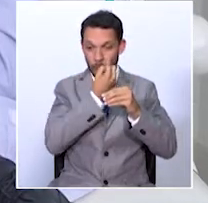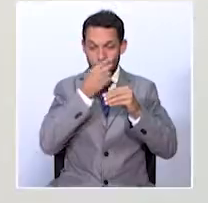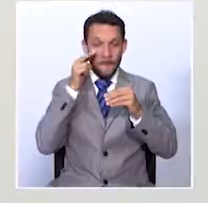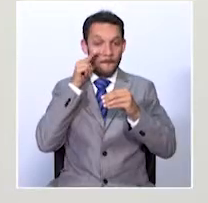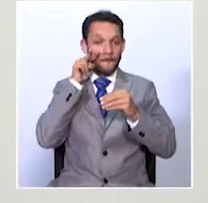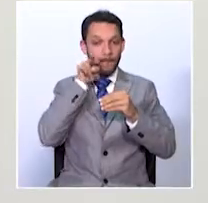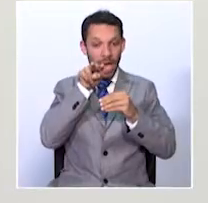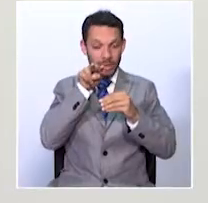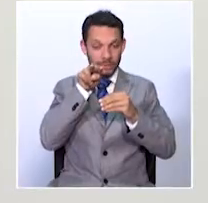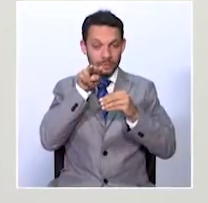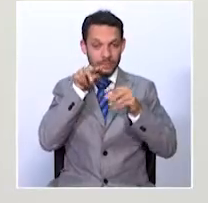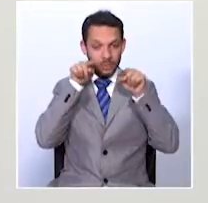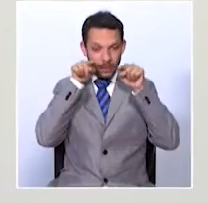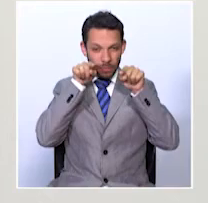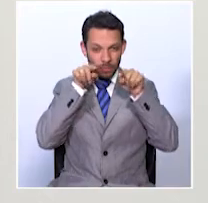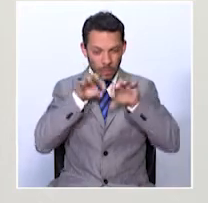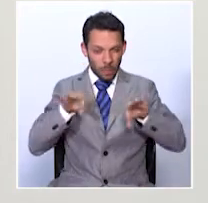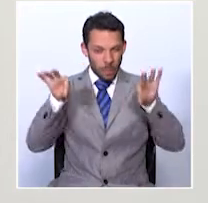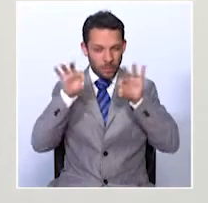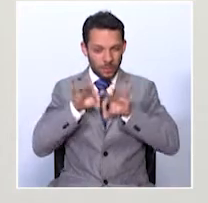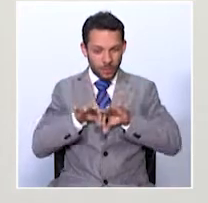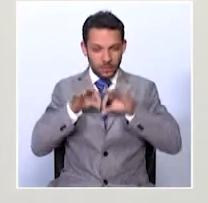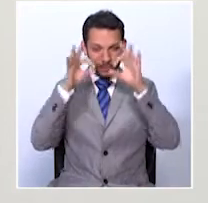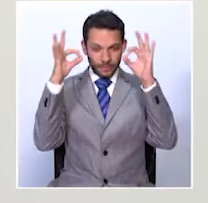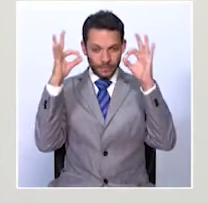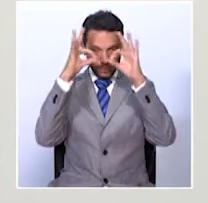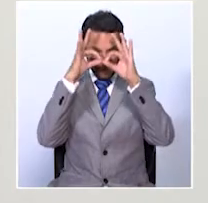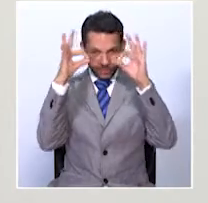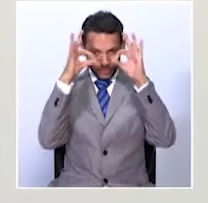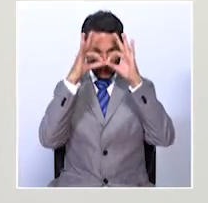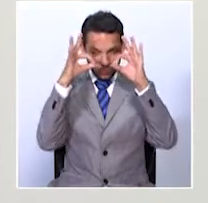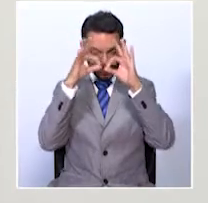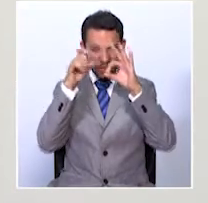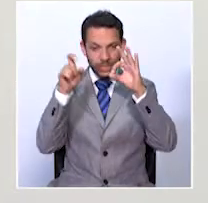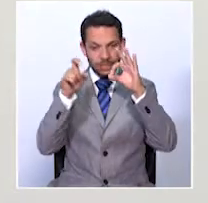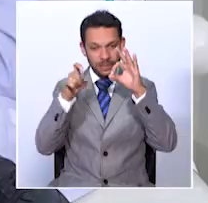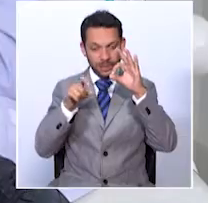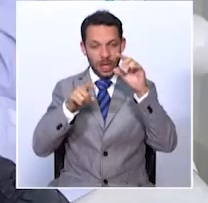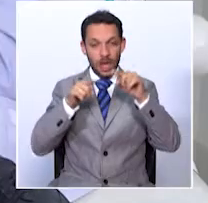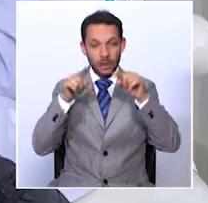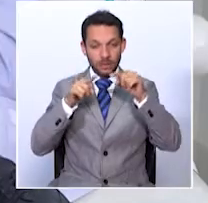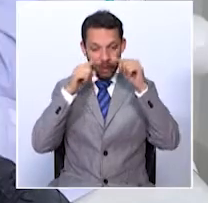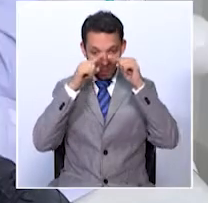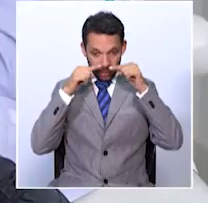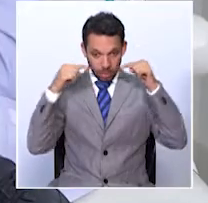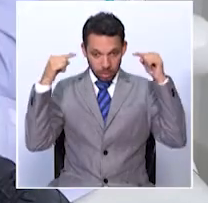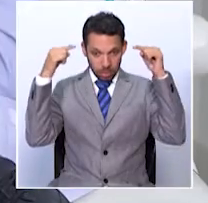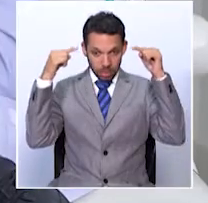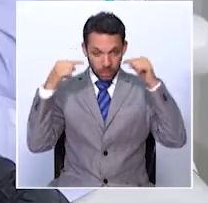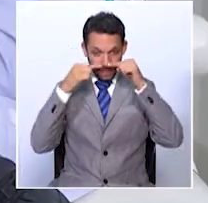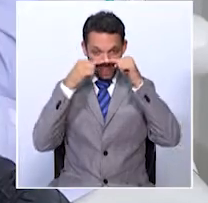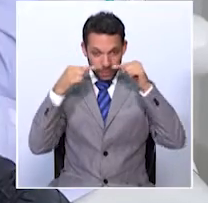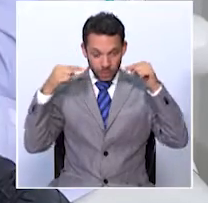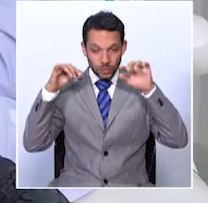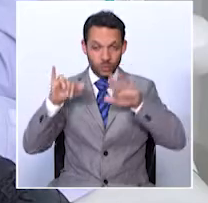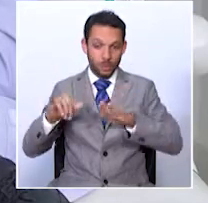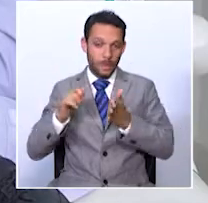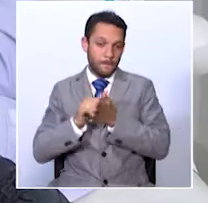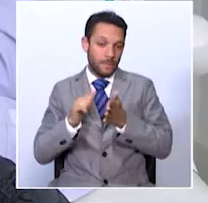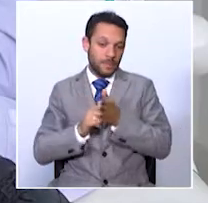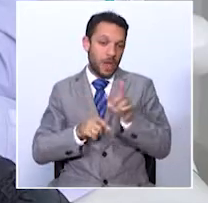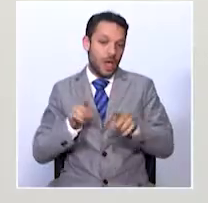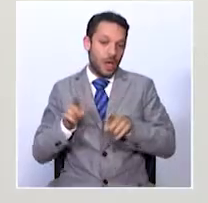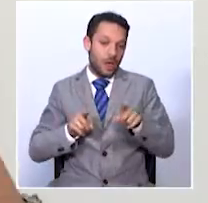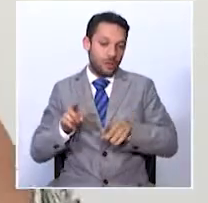ser humano. Entonces, ¿qué sucede? Esos parpaditos se pueden caer, primero, por herencia. Hay personas